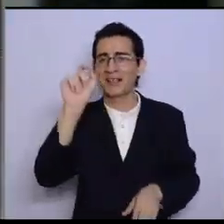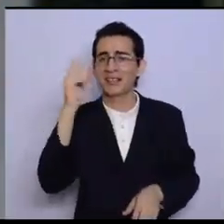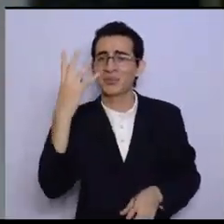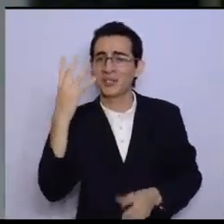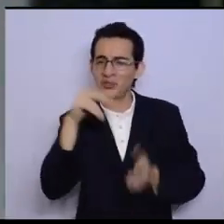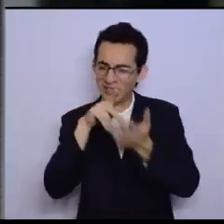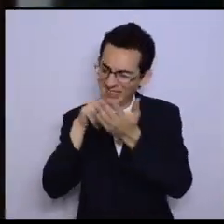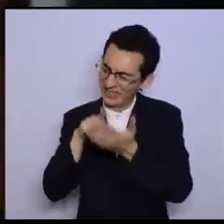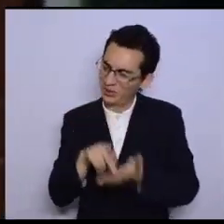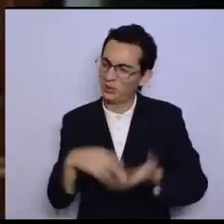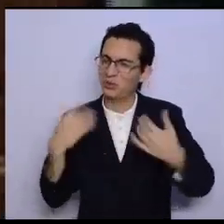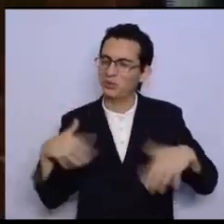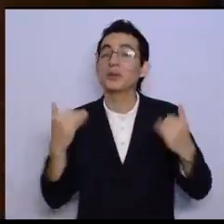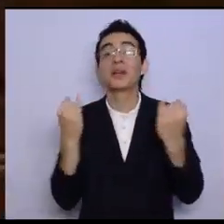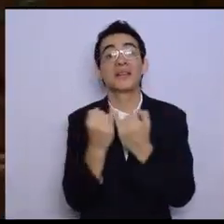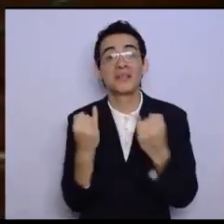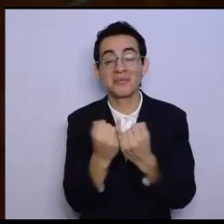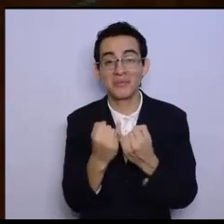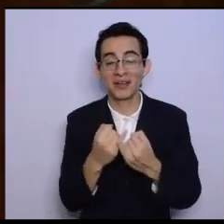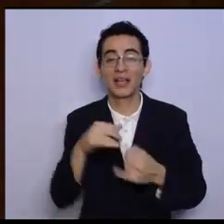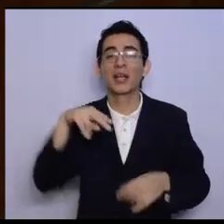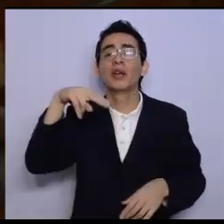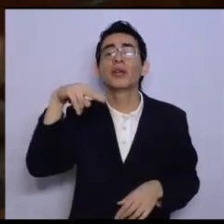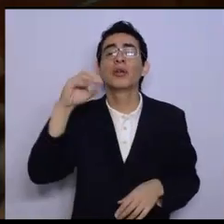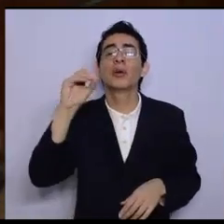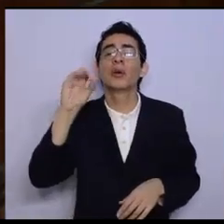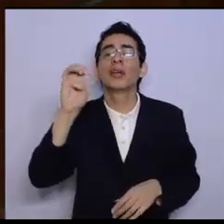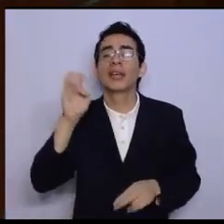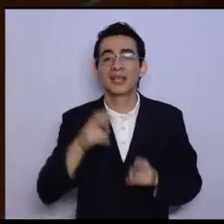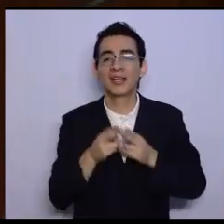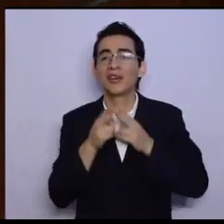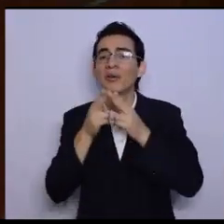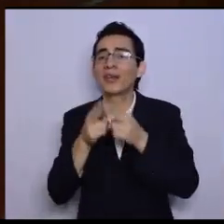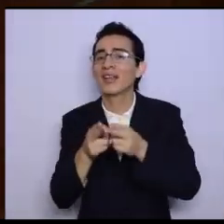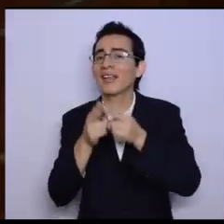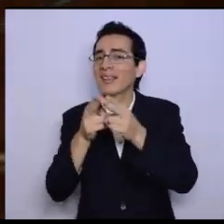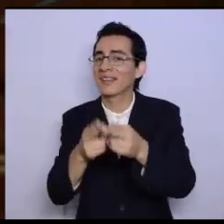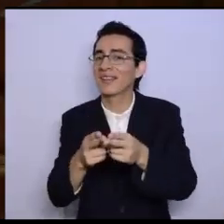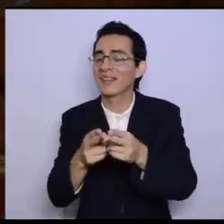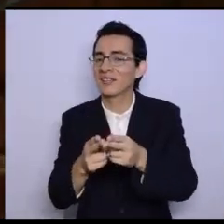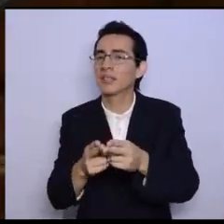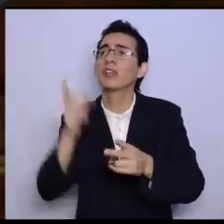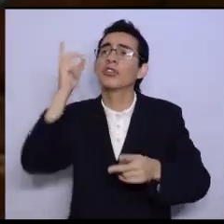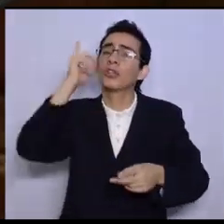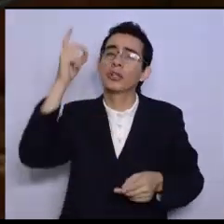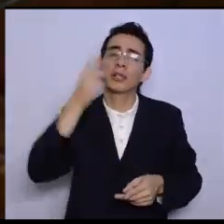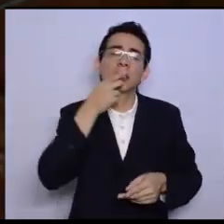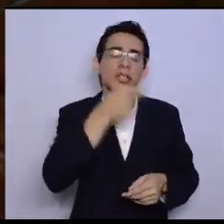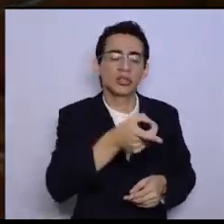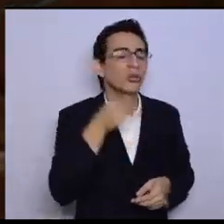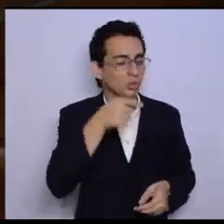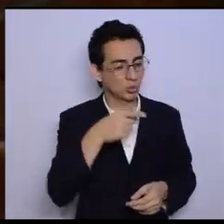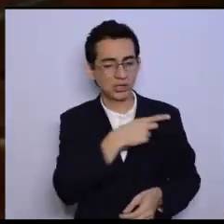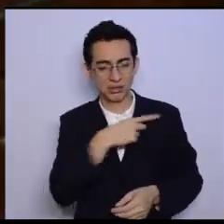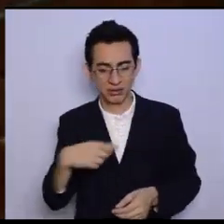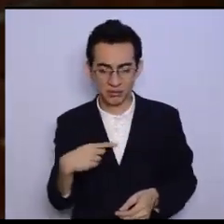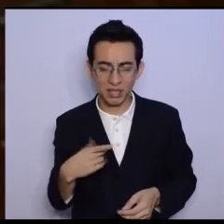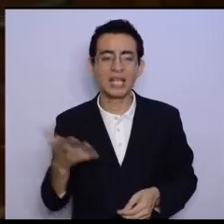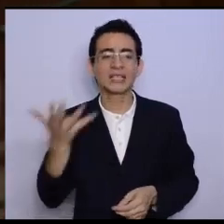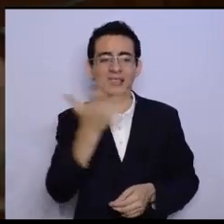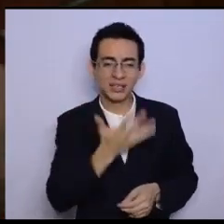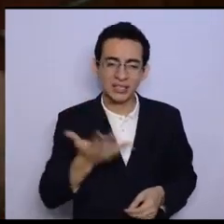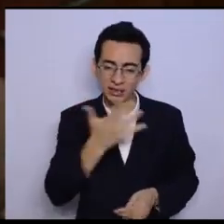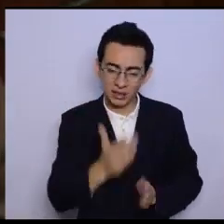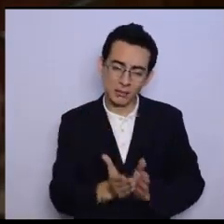¿Y qué me dicen de Noé? Lo mismo. Un hombre que Dios le dijo: hazte un arca de esta madera,